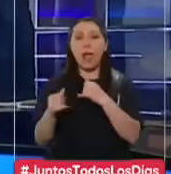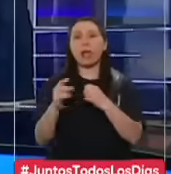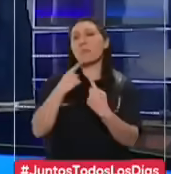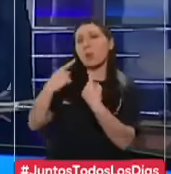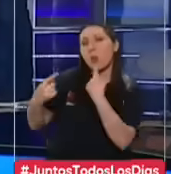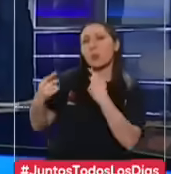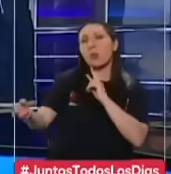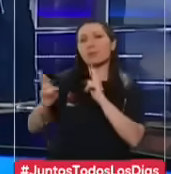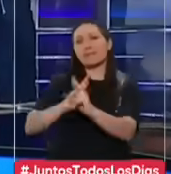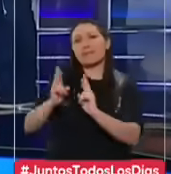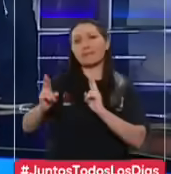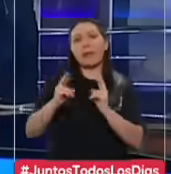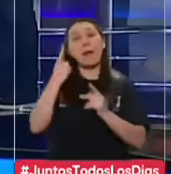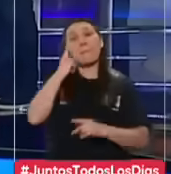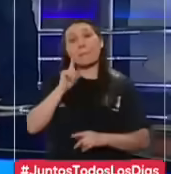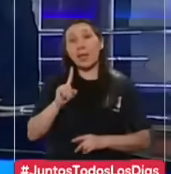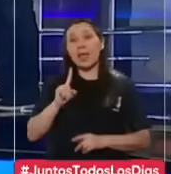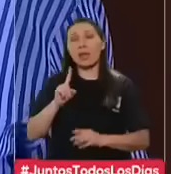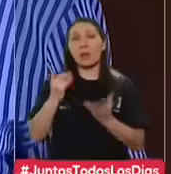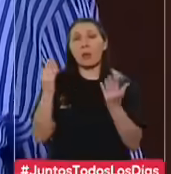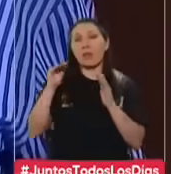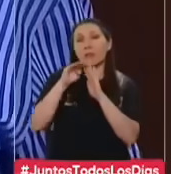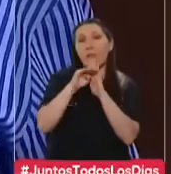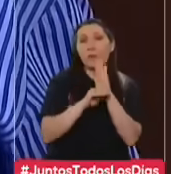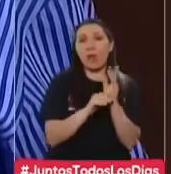Una trivia. Pero como estamos tan bajos,